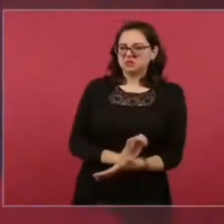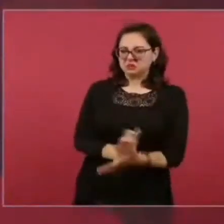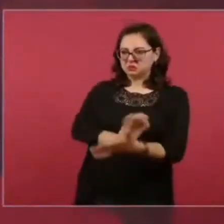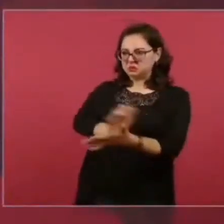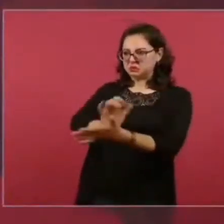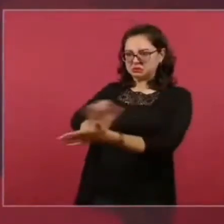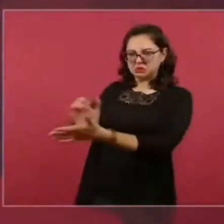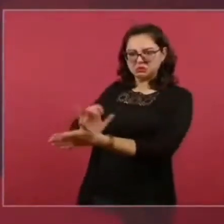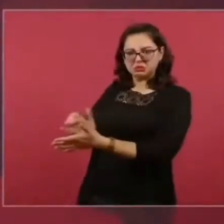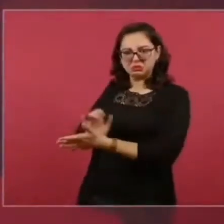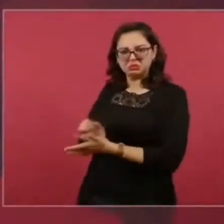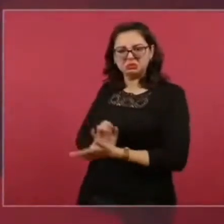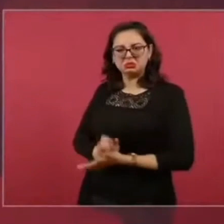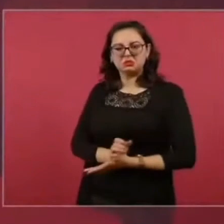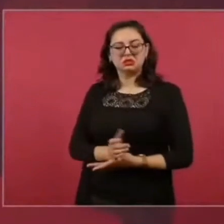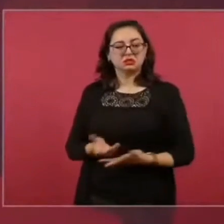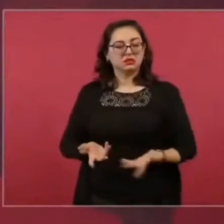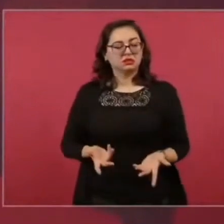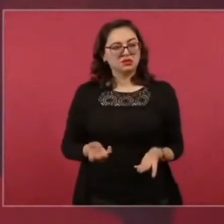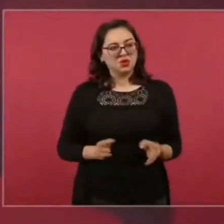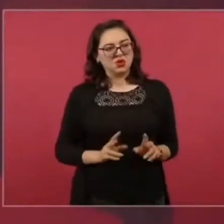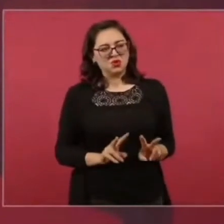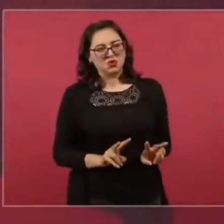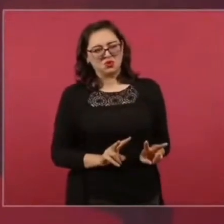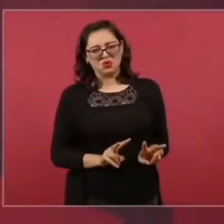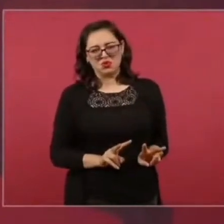Y muchos.